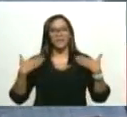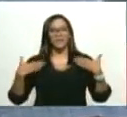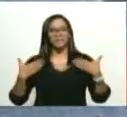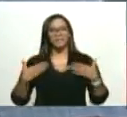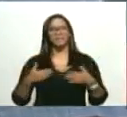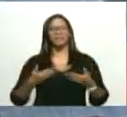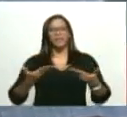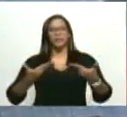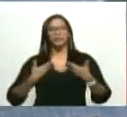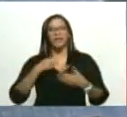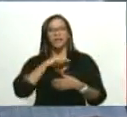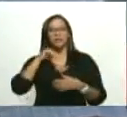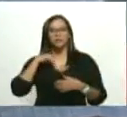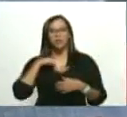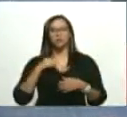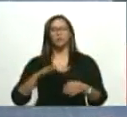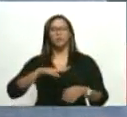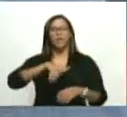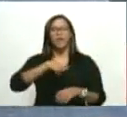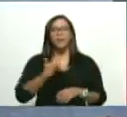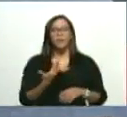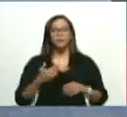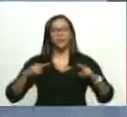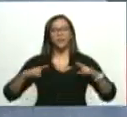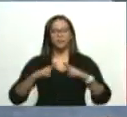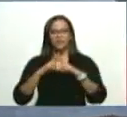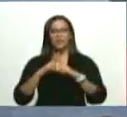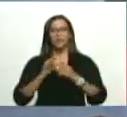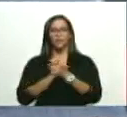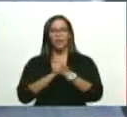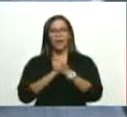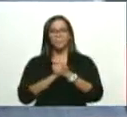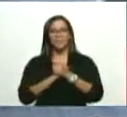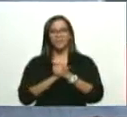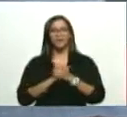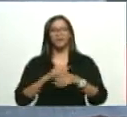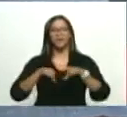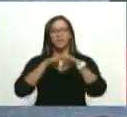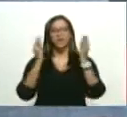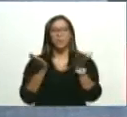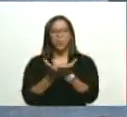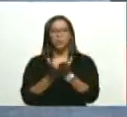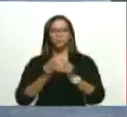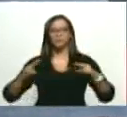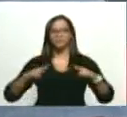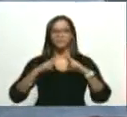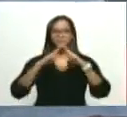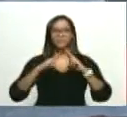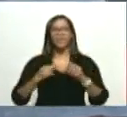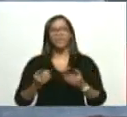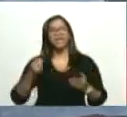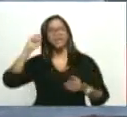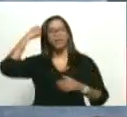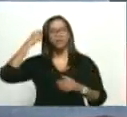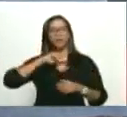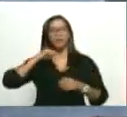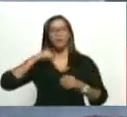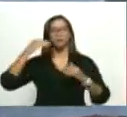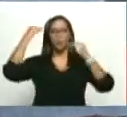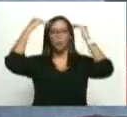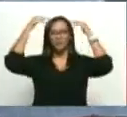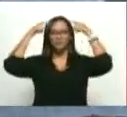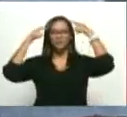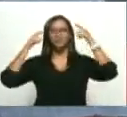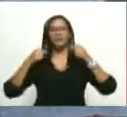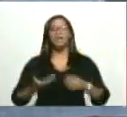nos da a nosotros poder encontrarnos con amigos y amigas del mundo para precisamente recordar a nuestro comandante, la